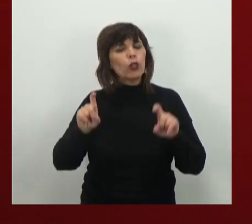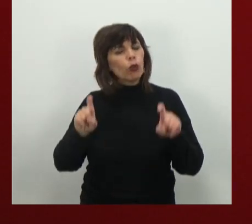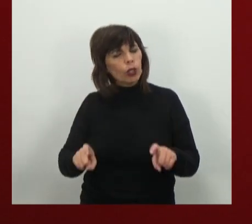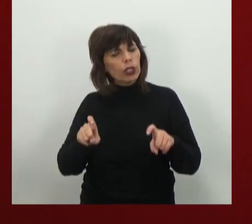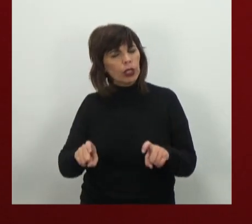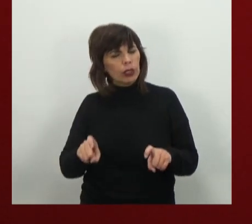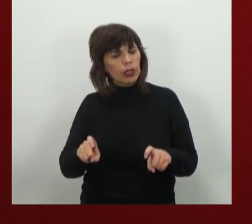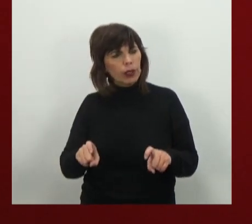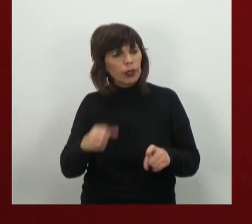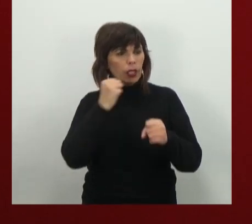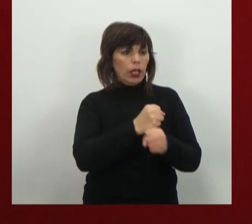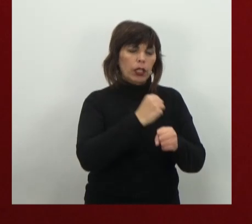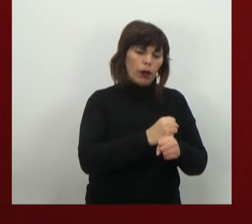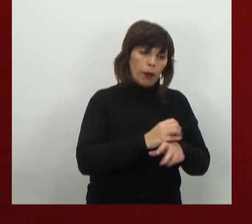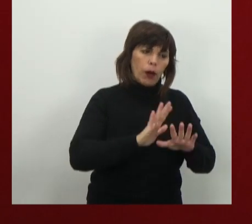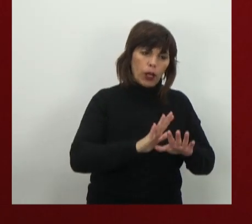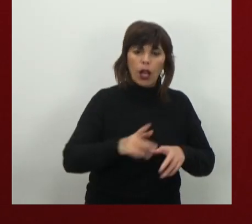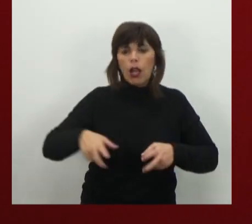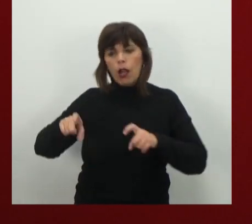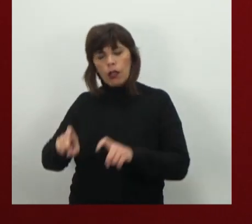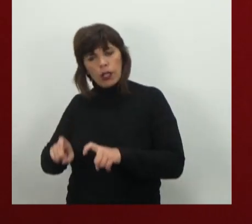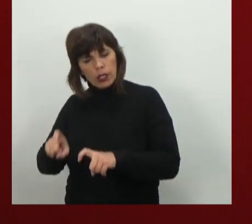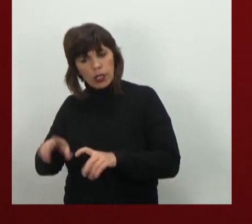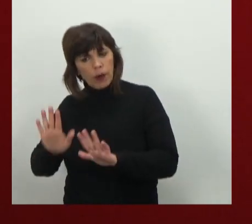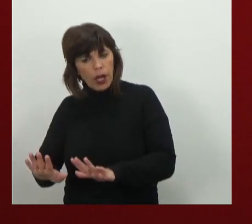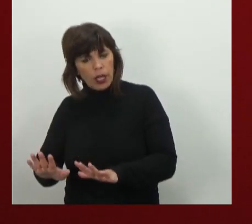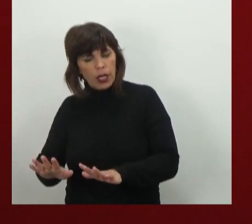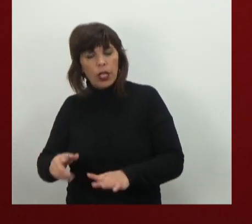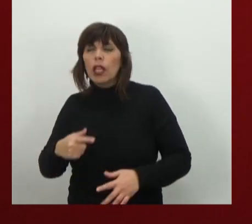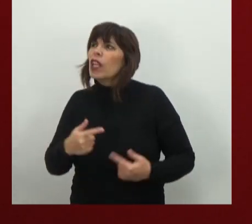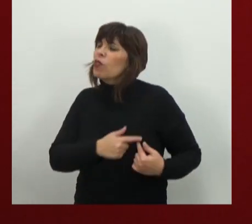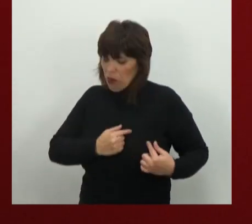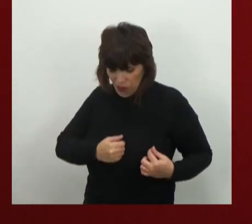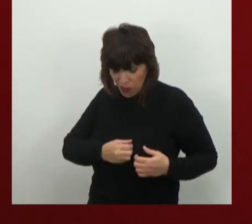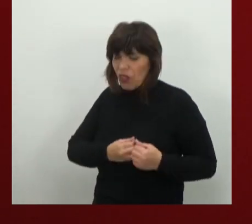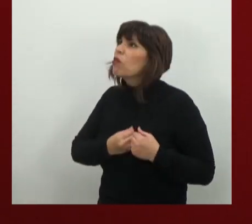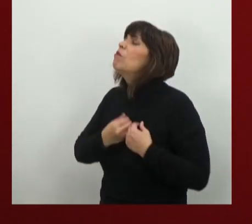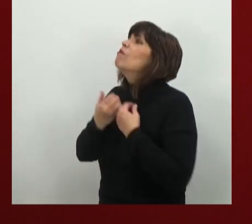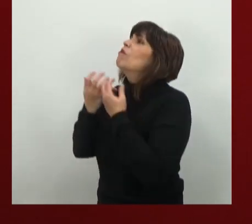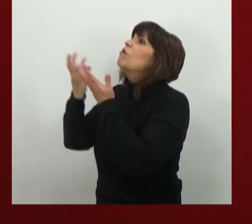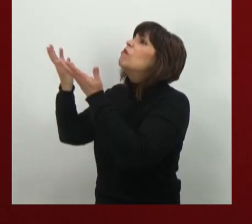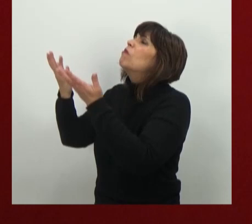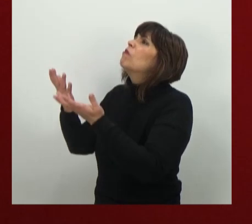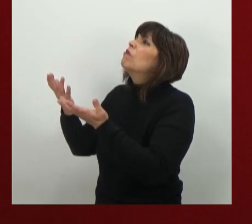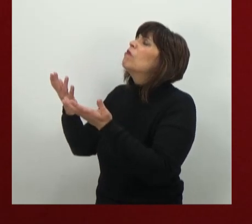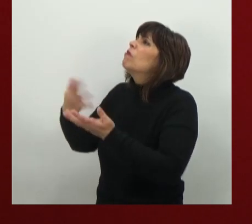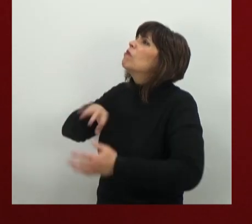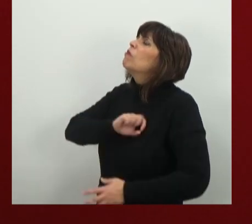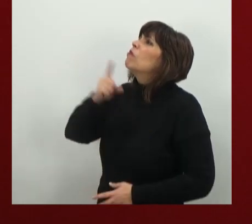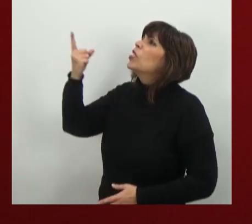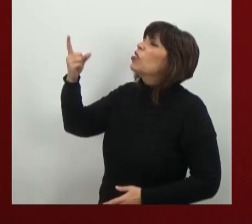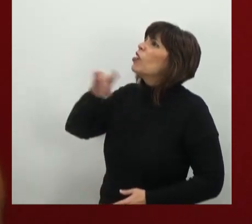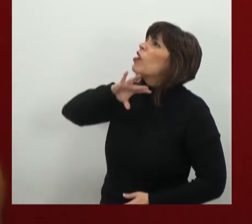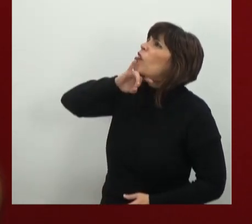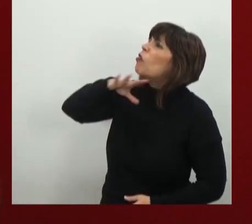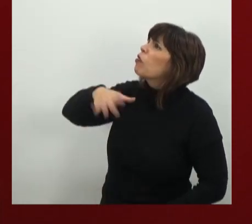vez. Allí derramé mi corazón delante del Señor. Y dije, Señor, ¿dónde está ese gozo?